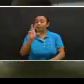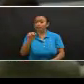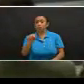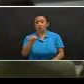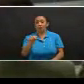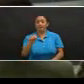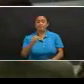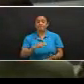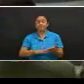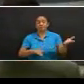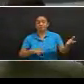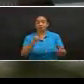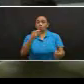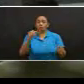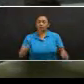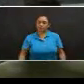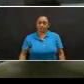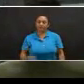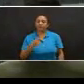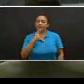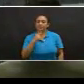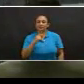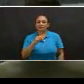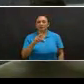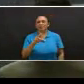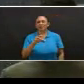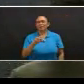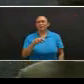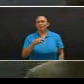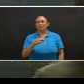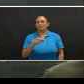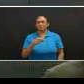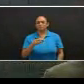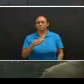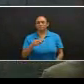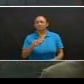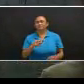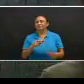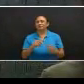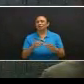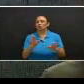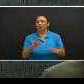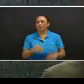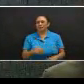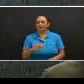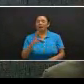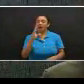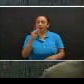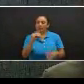disciplina, dicen, ah, hombre, hay que hablar con él, miremos, y que de repente.